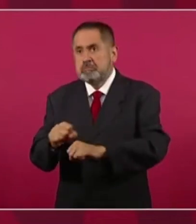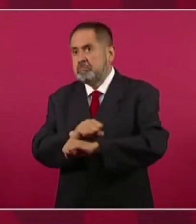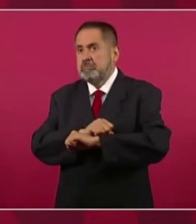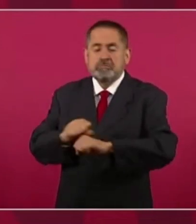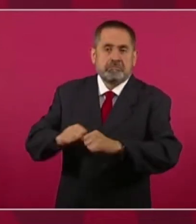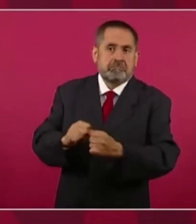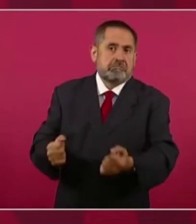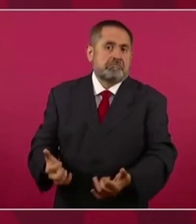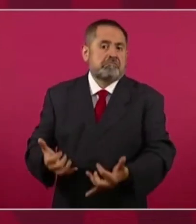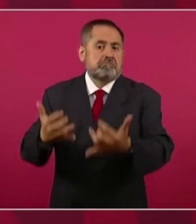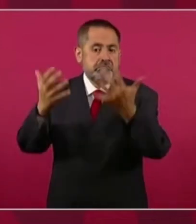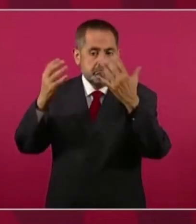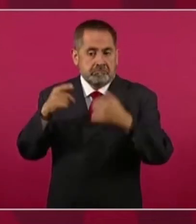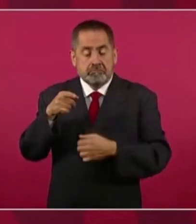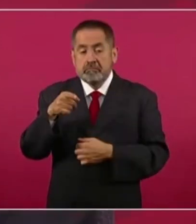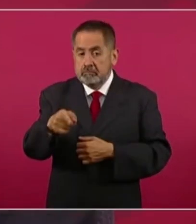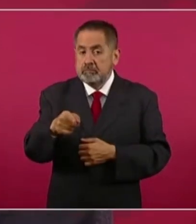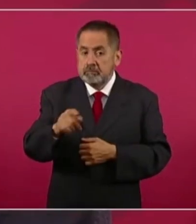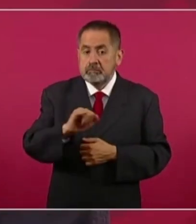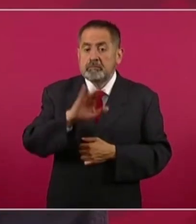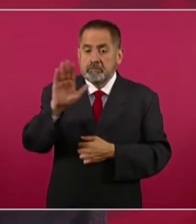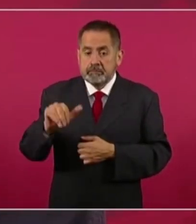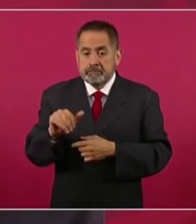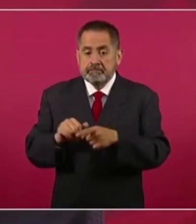estallaran ductos